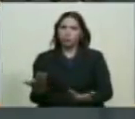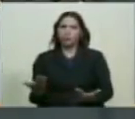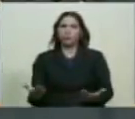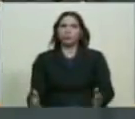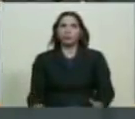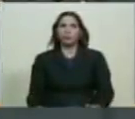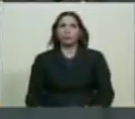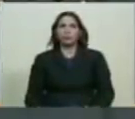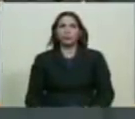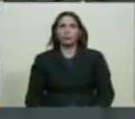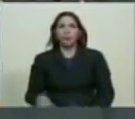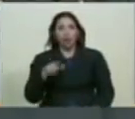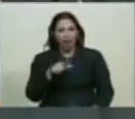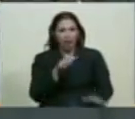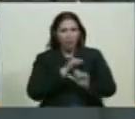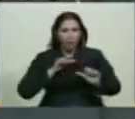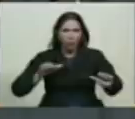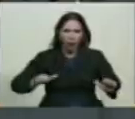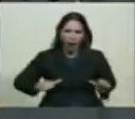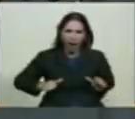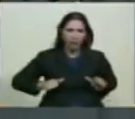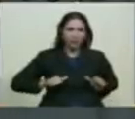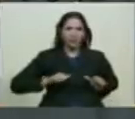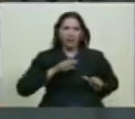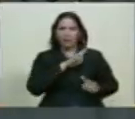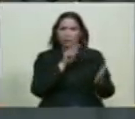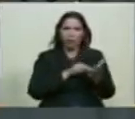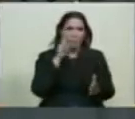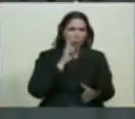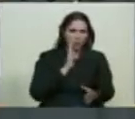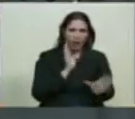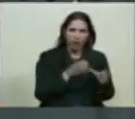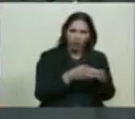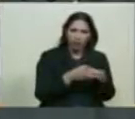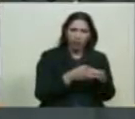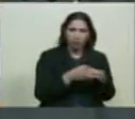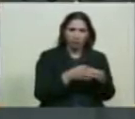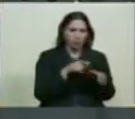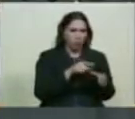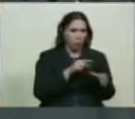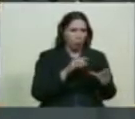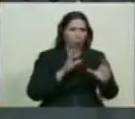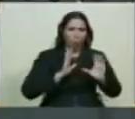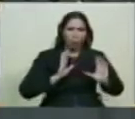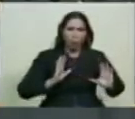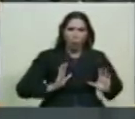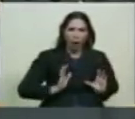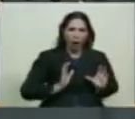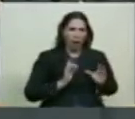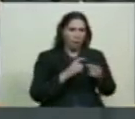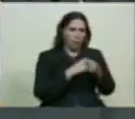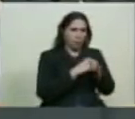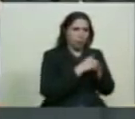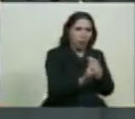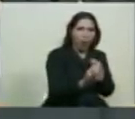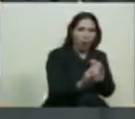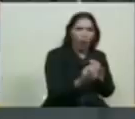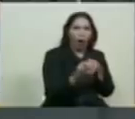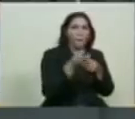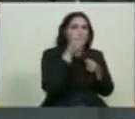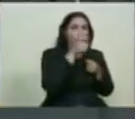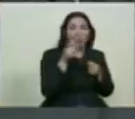No es la Fuerza Armada Nacional Bolivariana un cuerpo de élite aislado del pueblo.